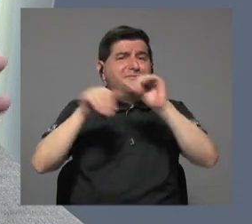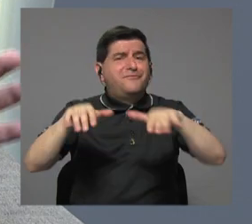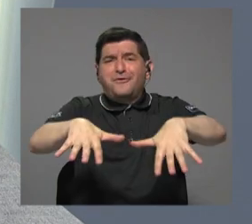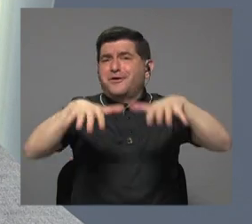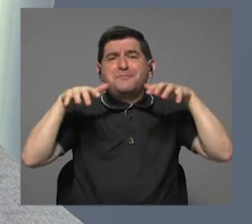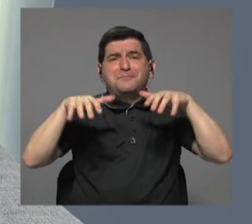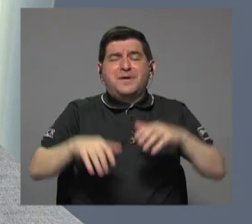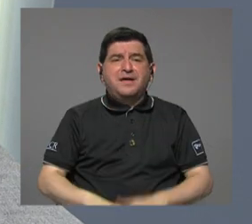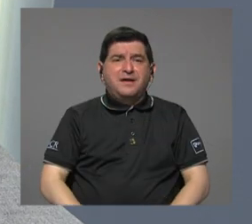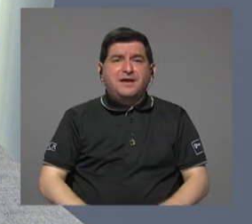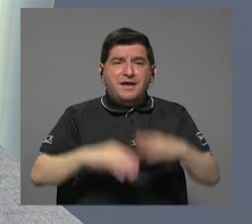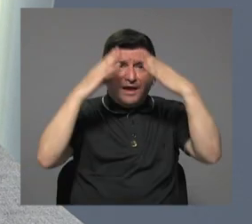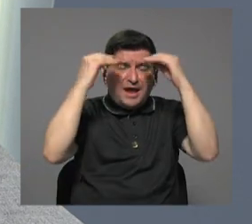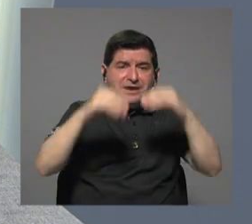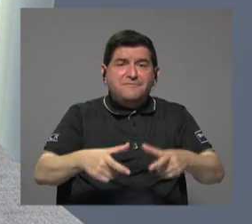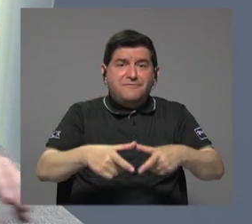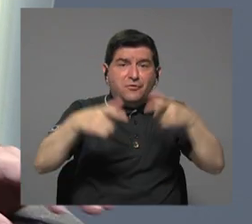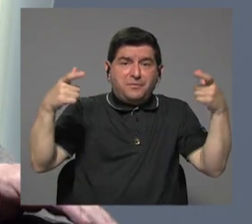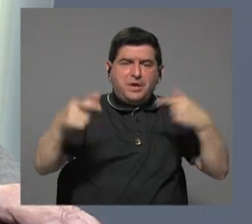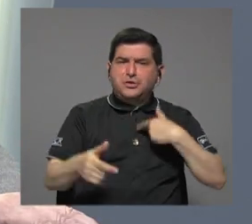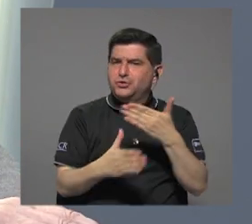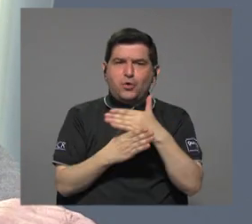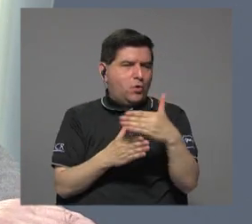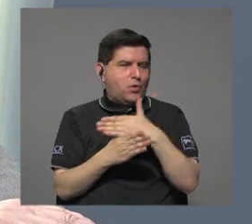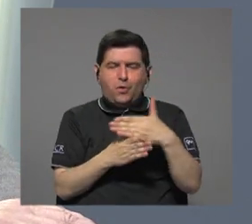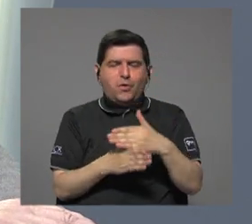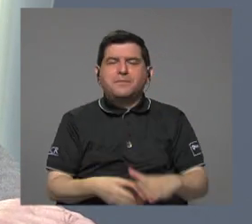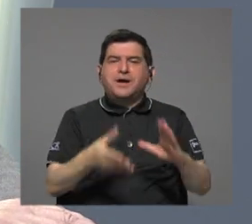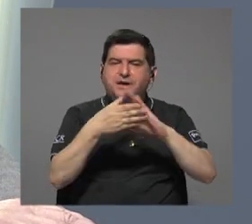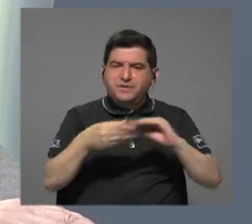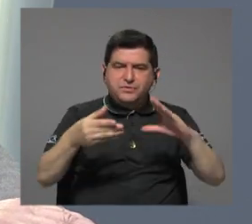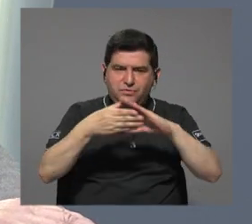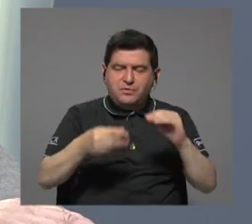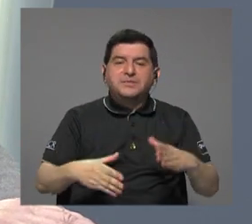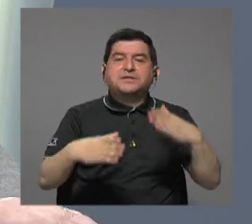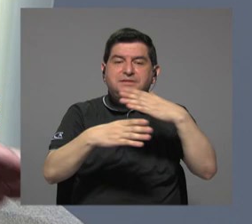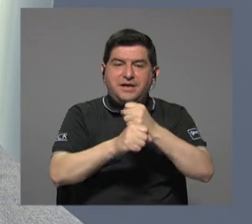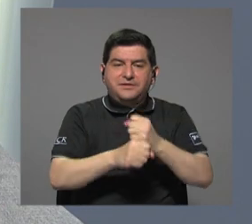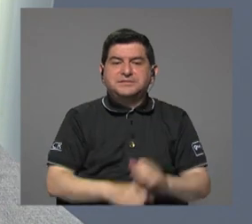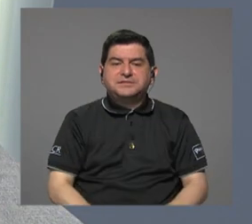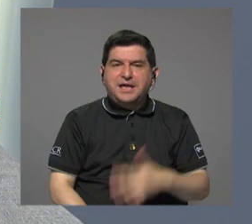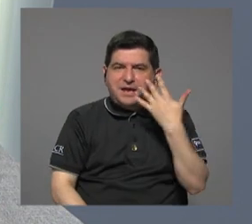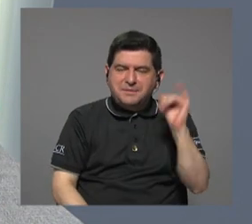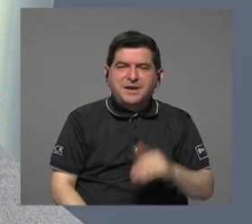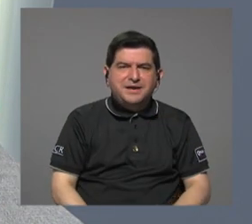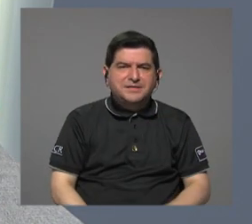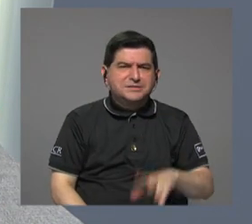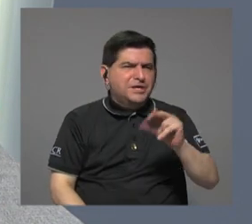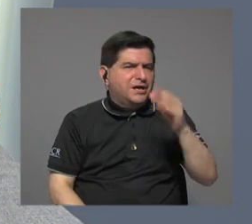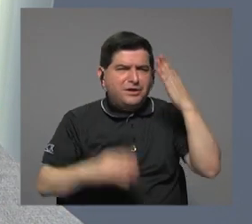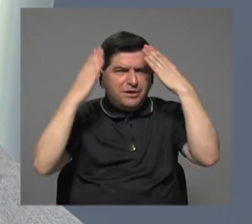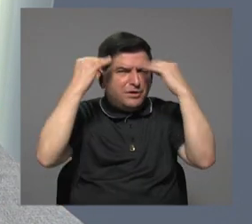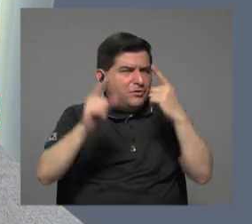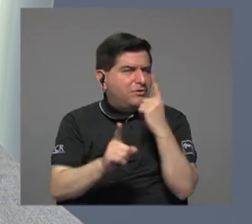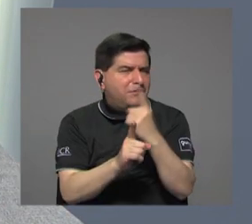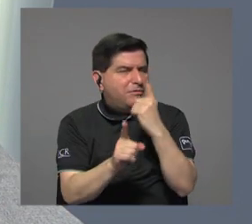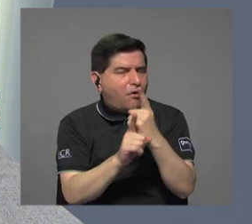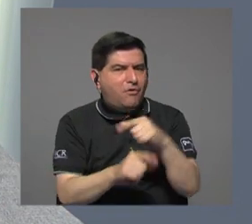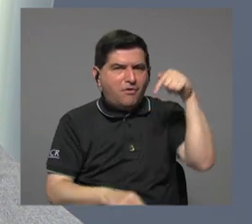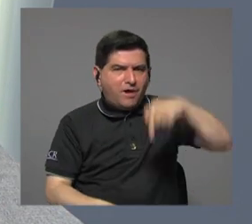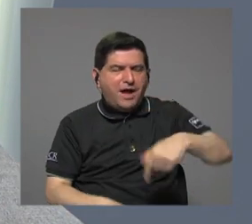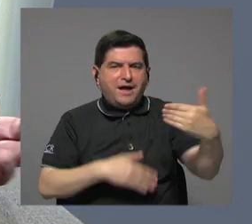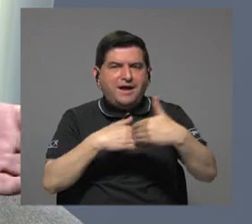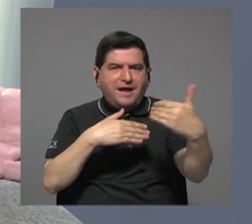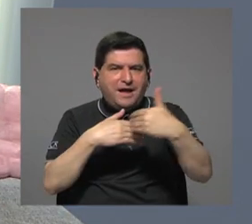mayoría mayoría yo no comparto el comentario que están desinformados aquí lo que están